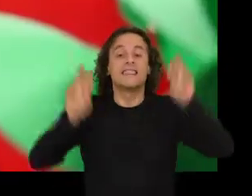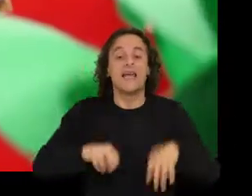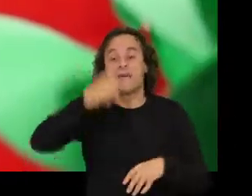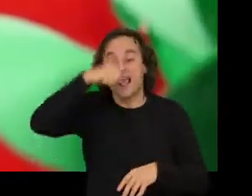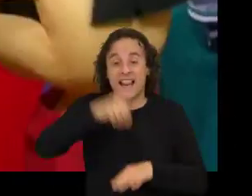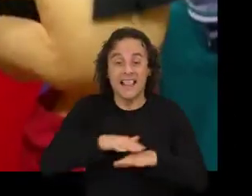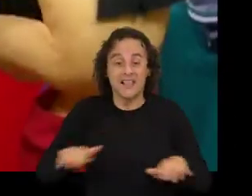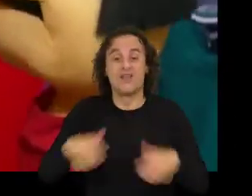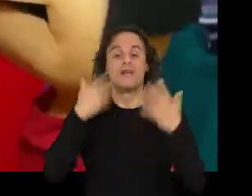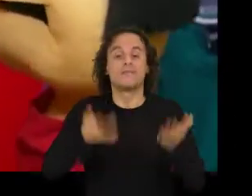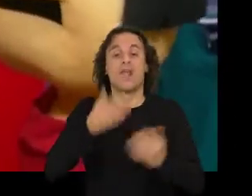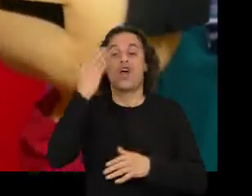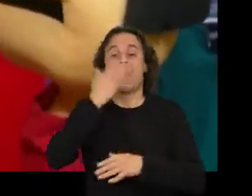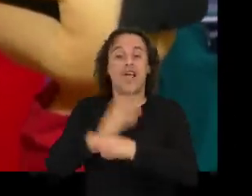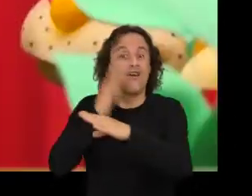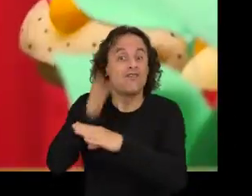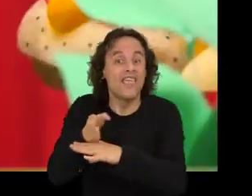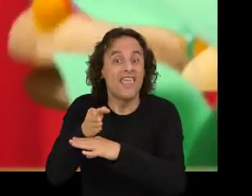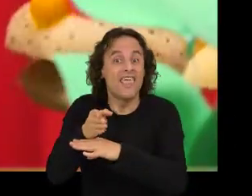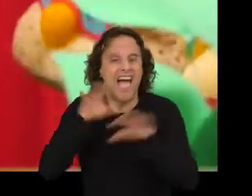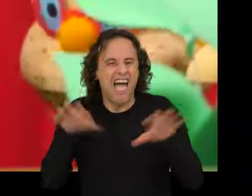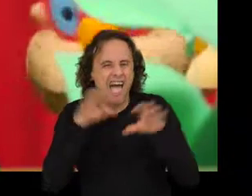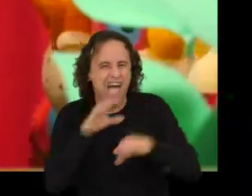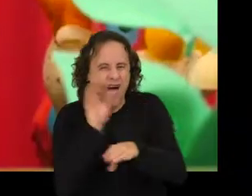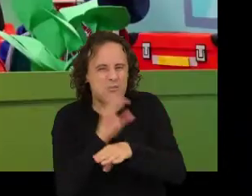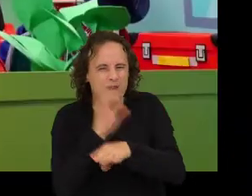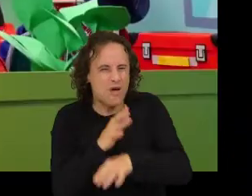foi á escola e riron del porque falaba en galego.